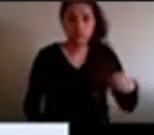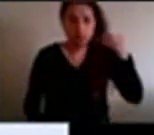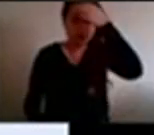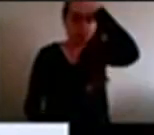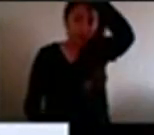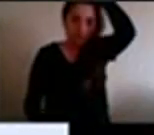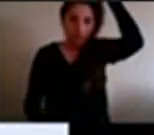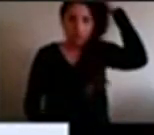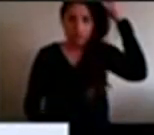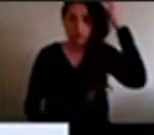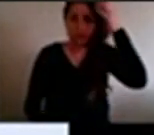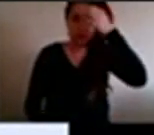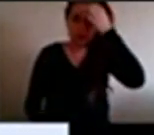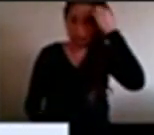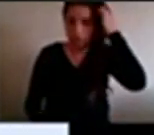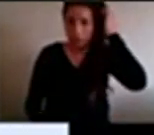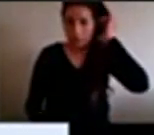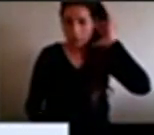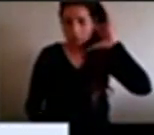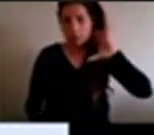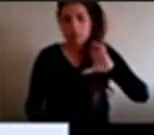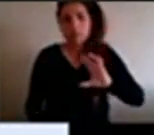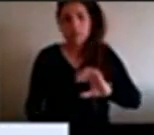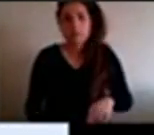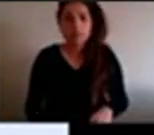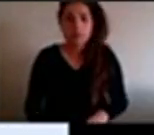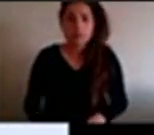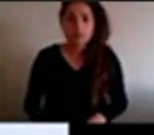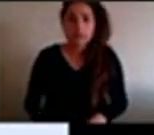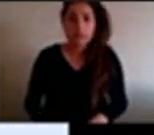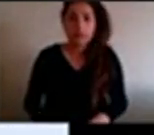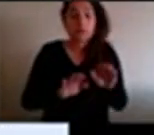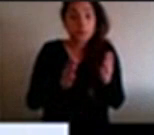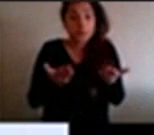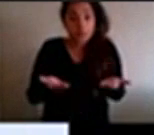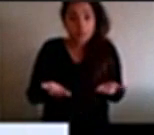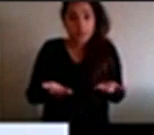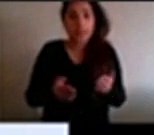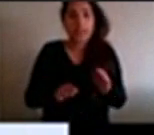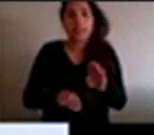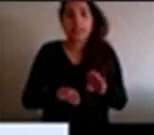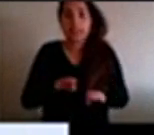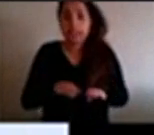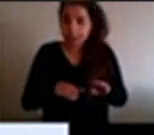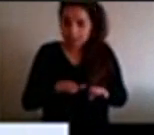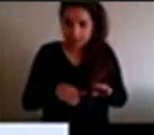Listo, tranquilo. Entonces, según el tamaño de las plantas de personal de las entidades,